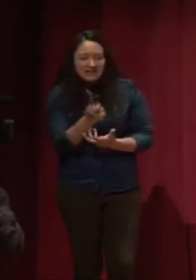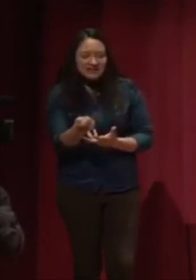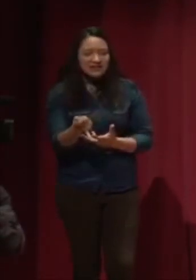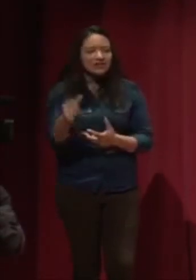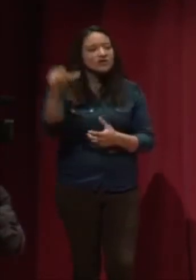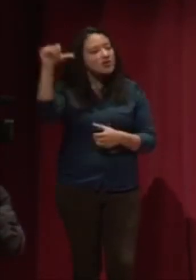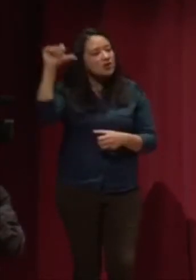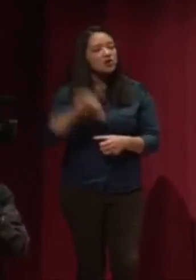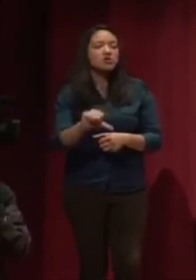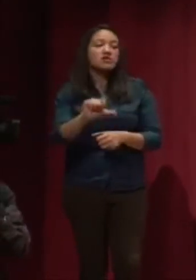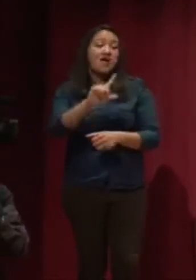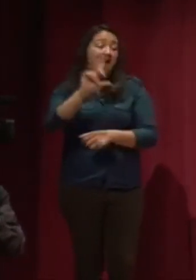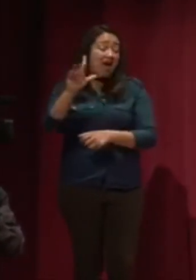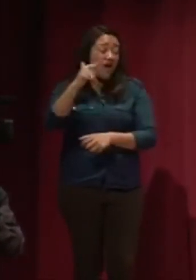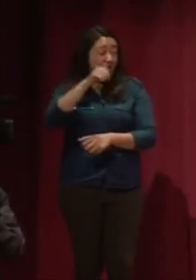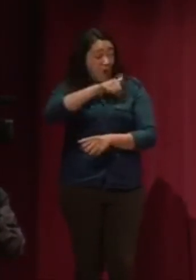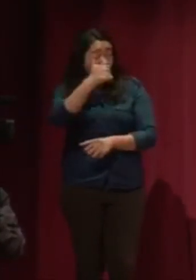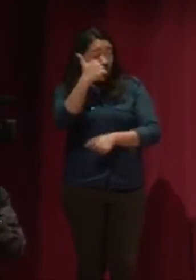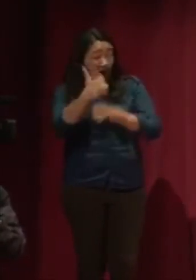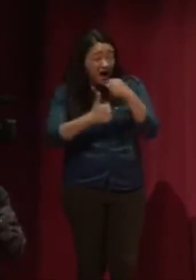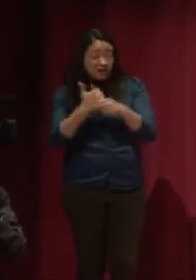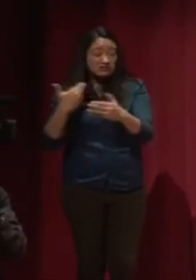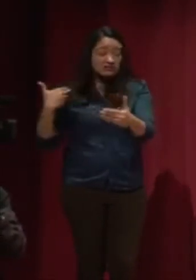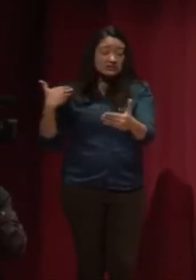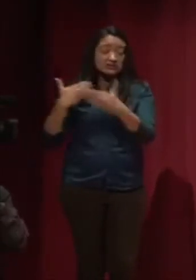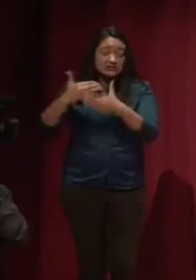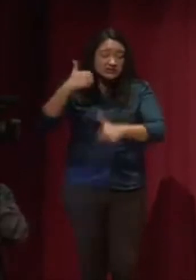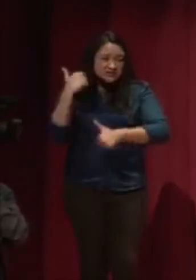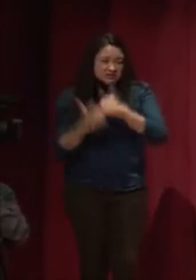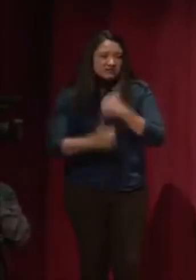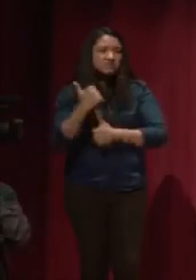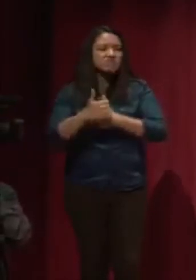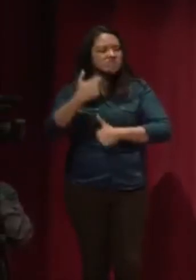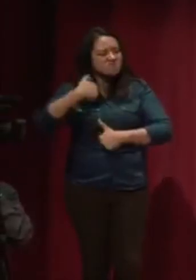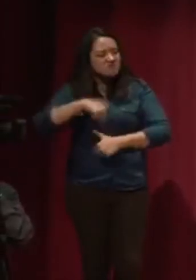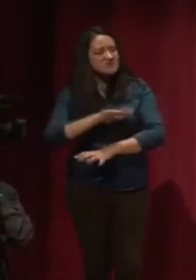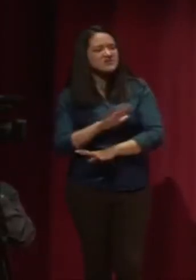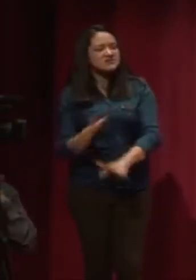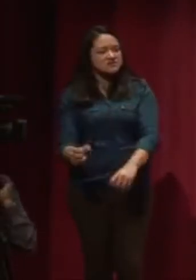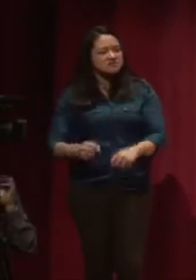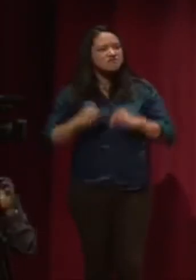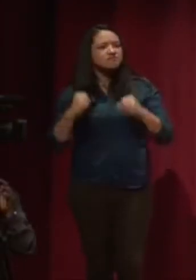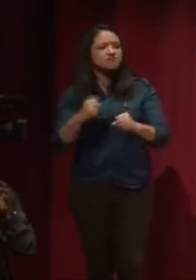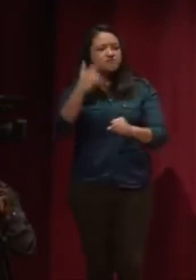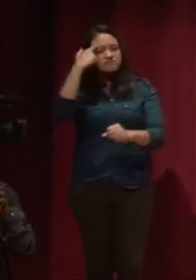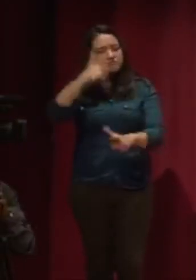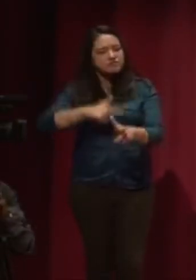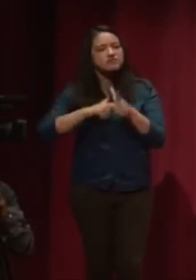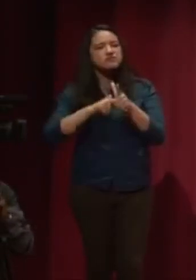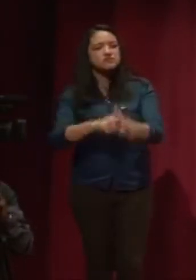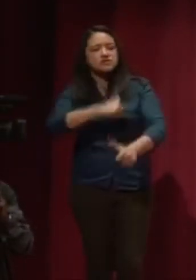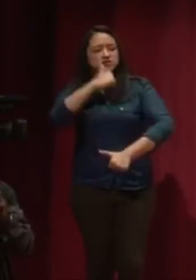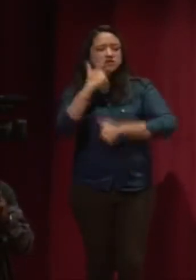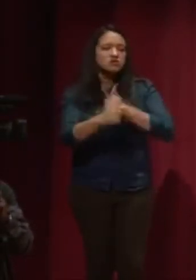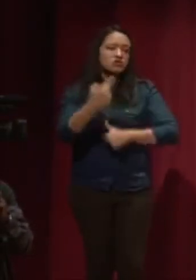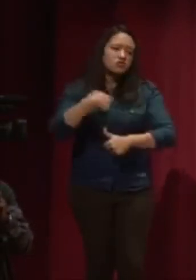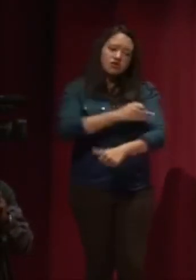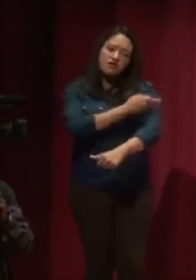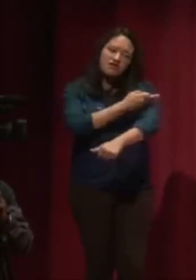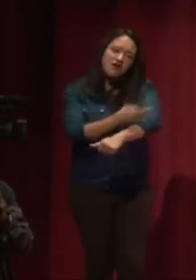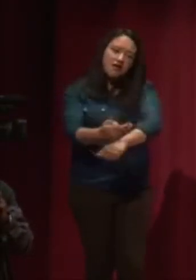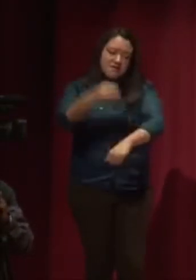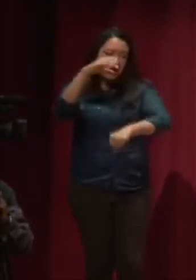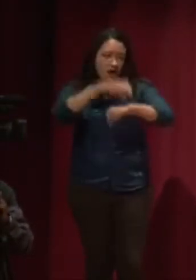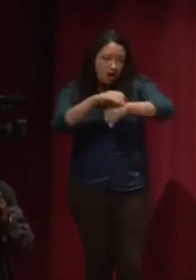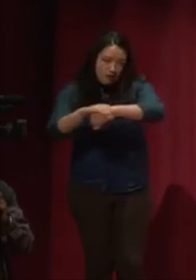en estos 11 años de lucha, nos ha hecho tener las fuerzas para seguir luchando con nuestra familia y